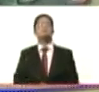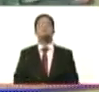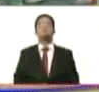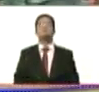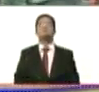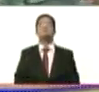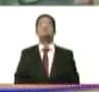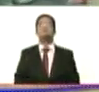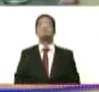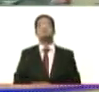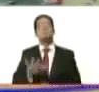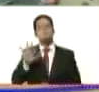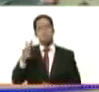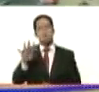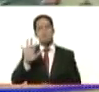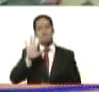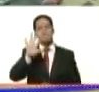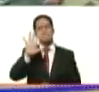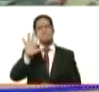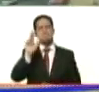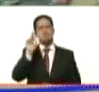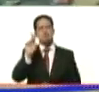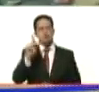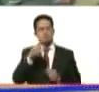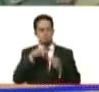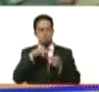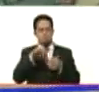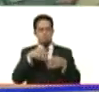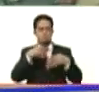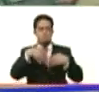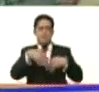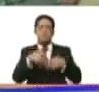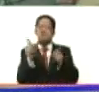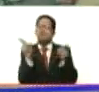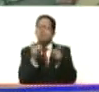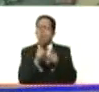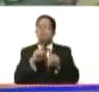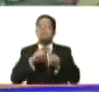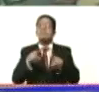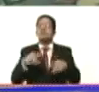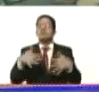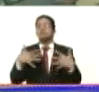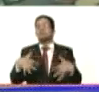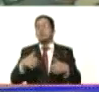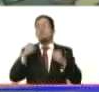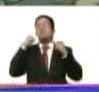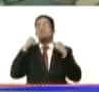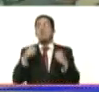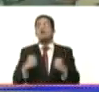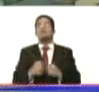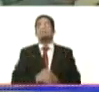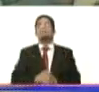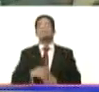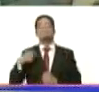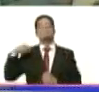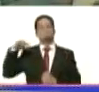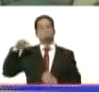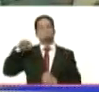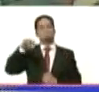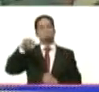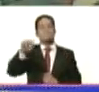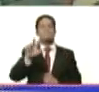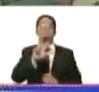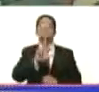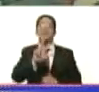Unos 5 kilómetros más o menos. Una marcha corta pero intensa. Los caminamos en 35